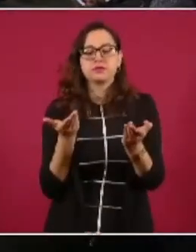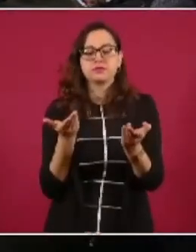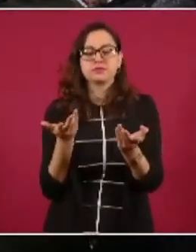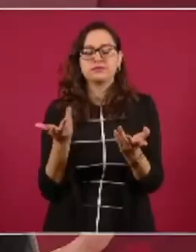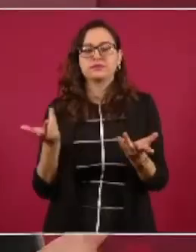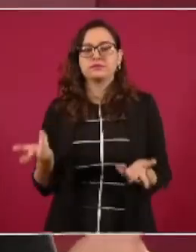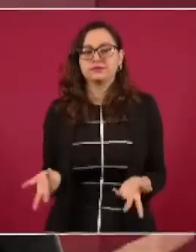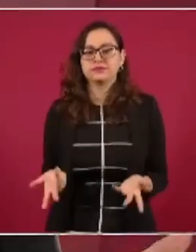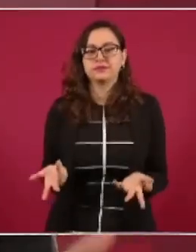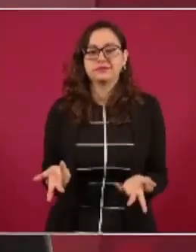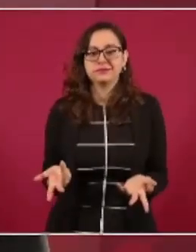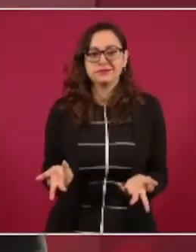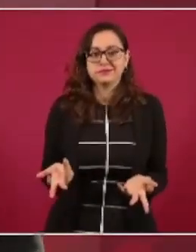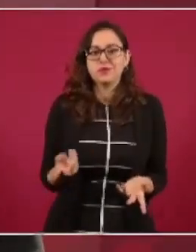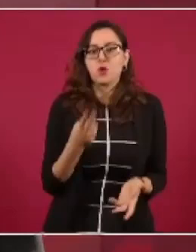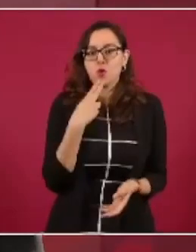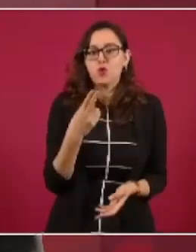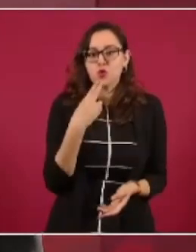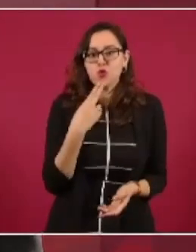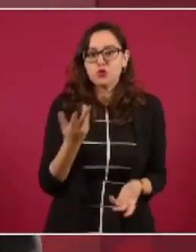tareas de seguridad pública,